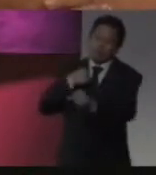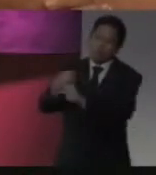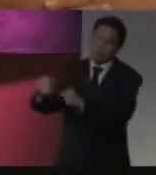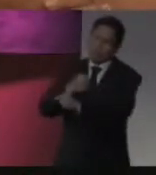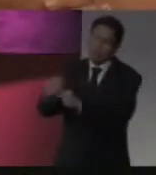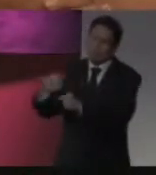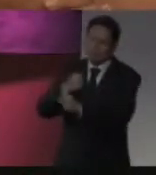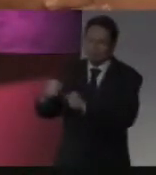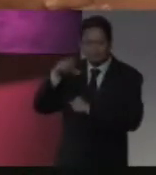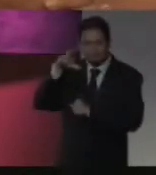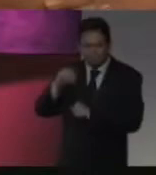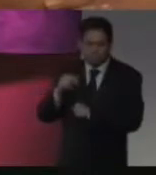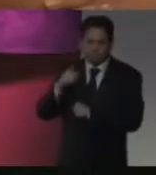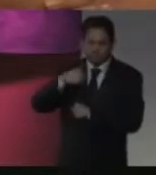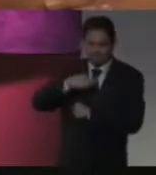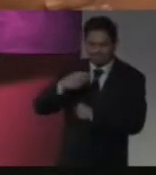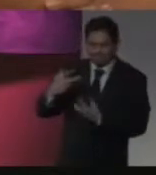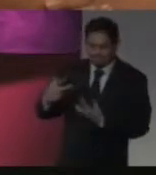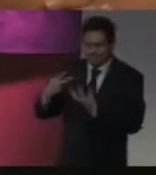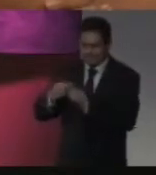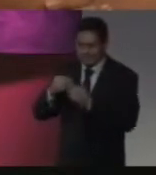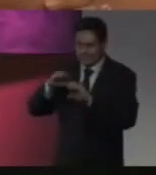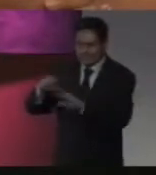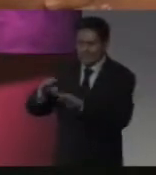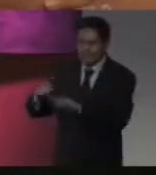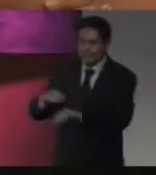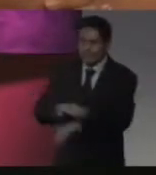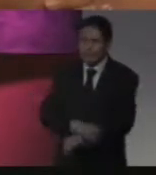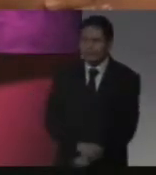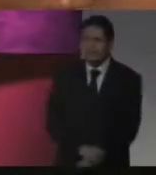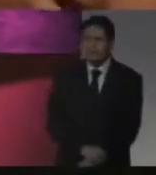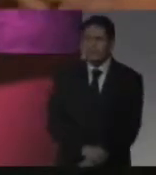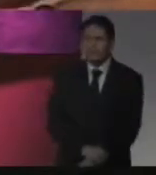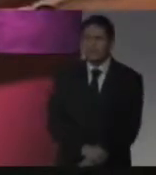nosotras mismas. Entonces, el hecho de